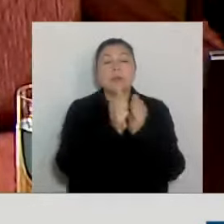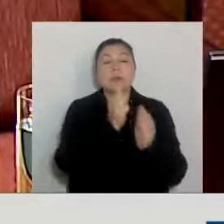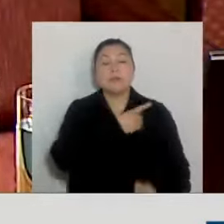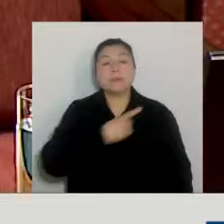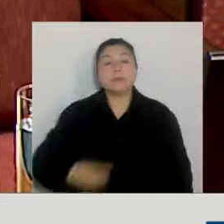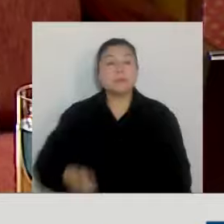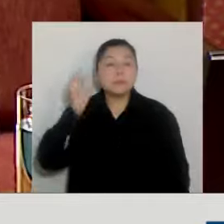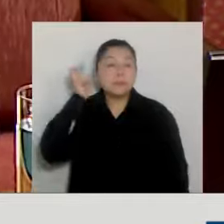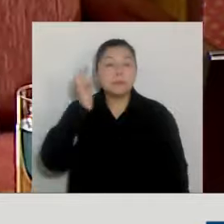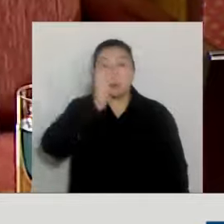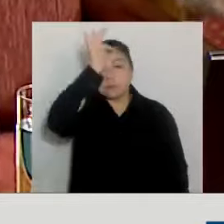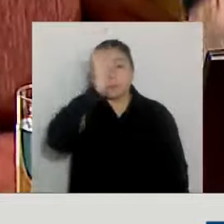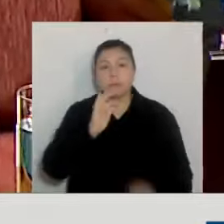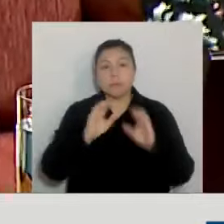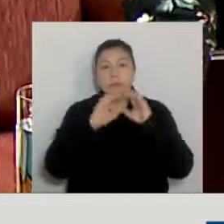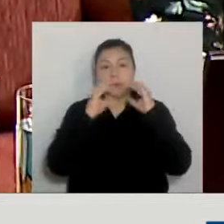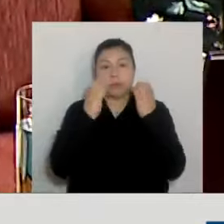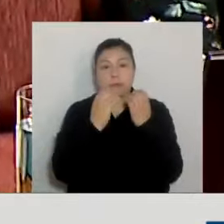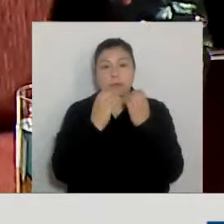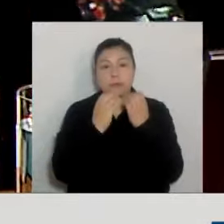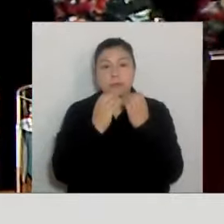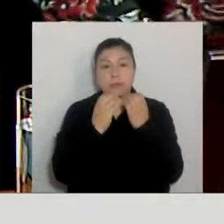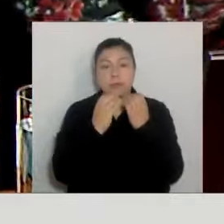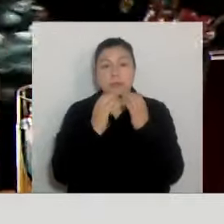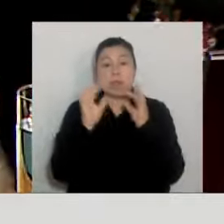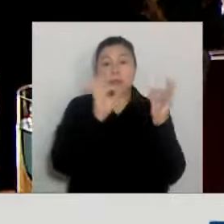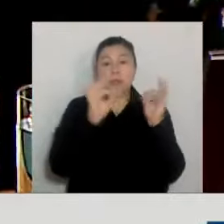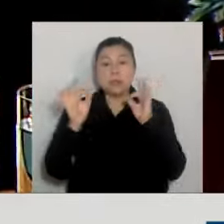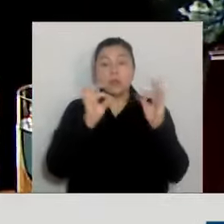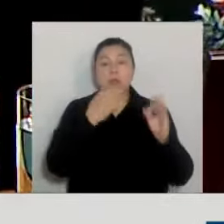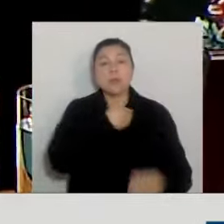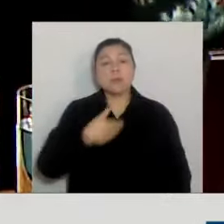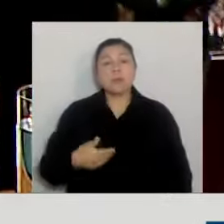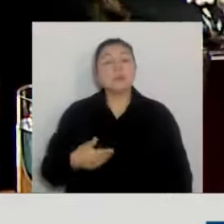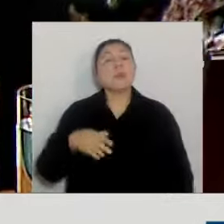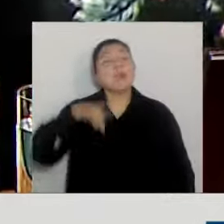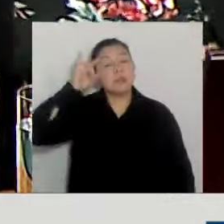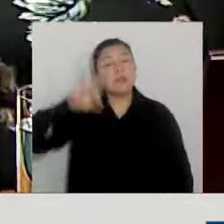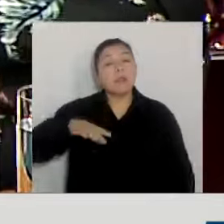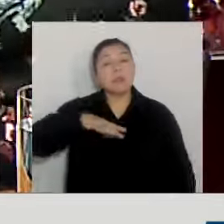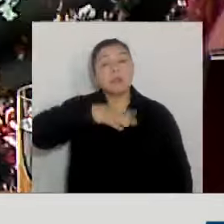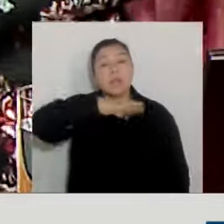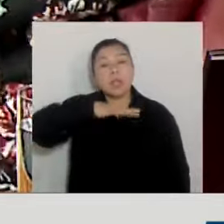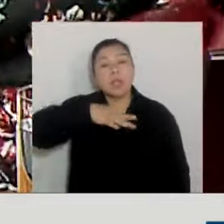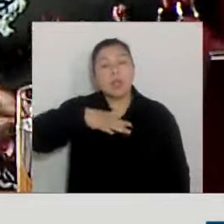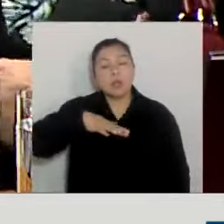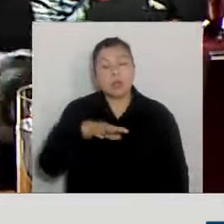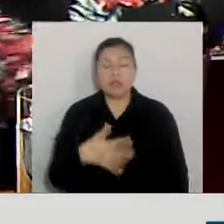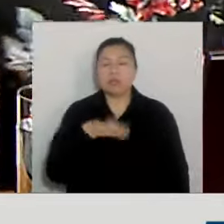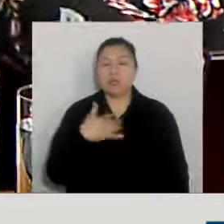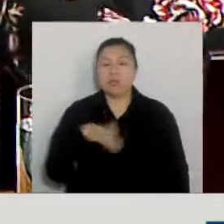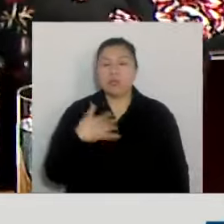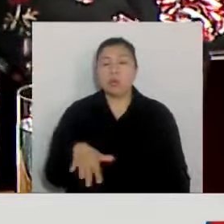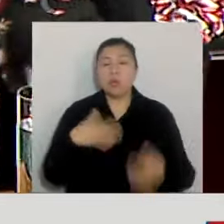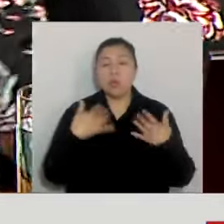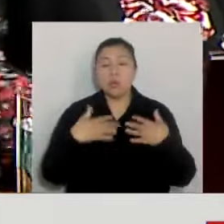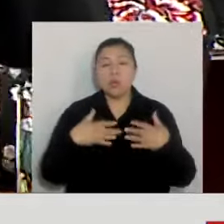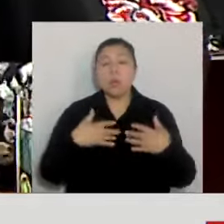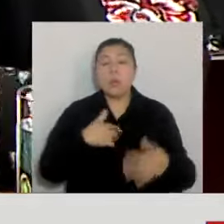la corporación señorita presidenta sabemos que el agua es un elemento fundamental para todo ser